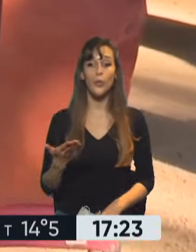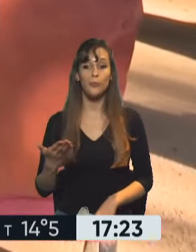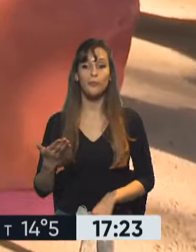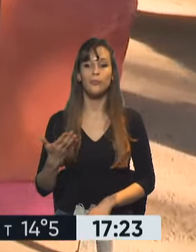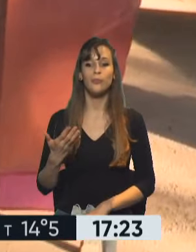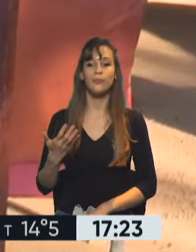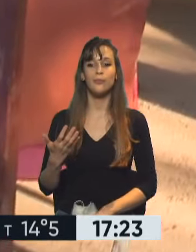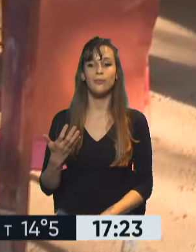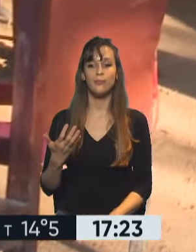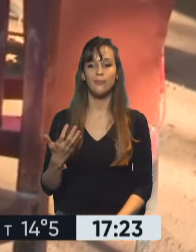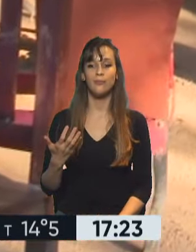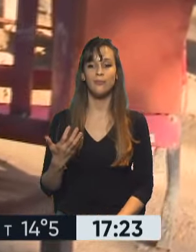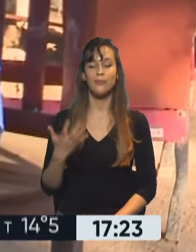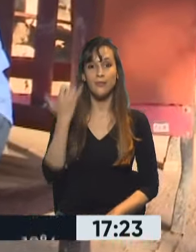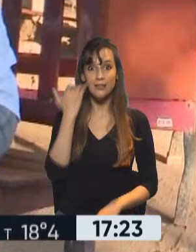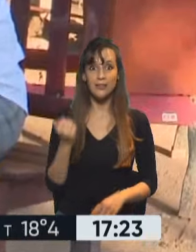lo que es.